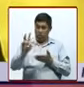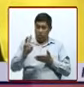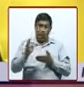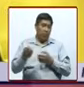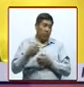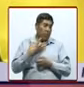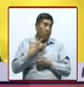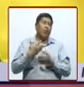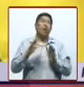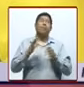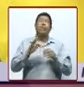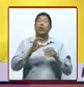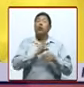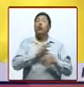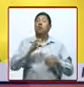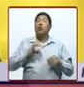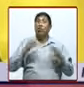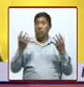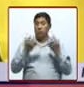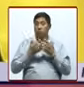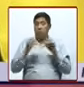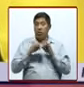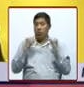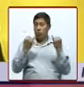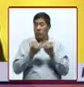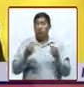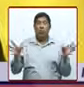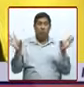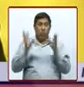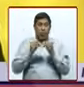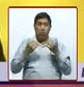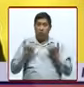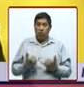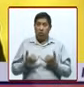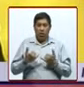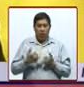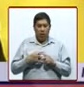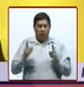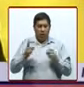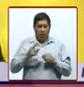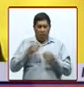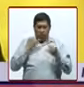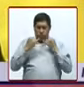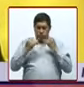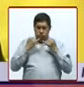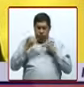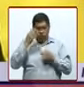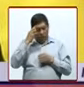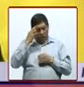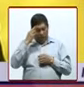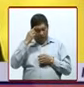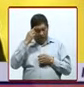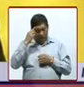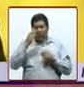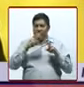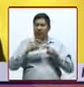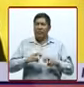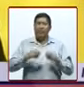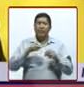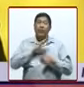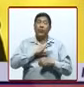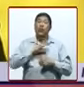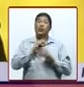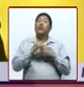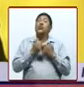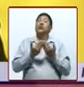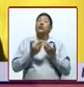epidemiológica. El Comité Interinstitucional ha sesionado el día de hoy. Pero hay un dato más que hay que analizar, el comportamiento de